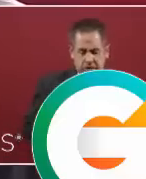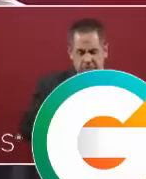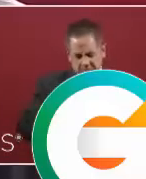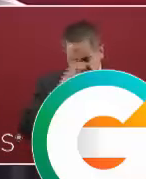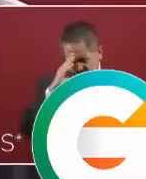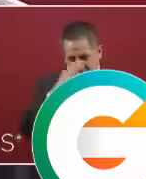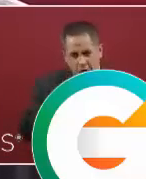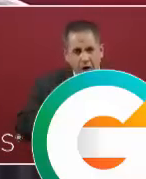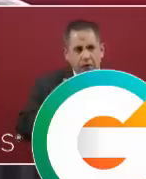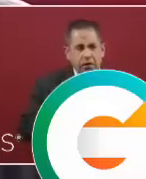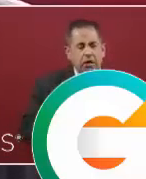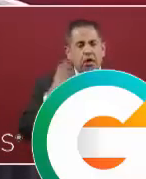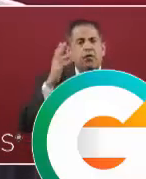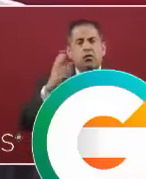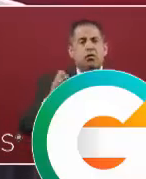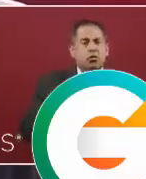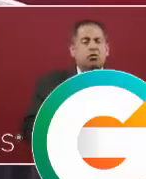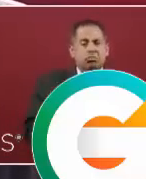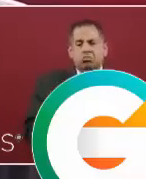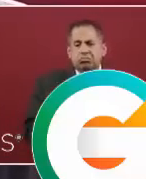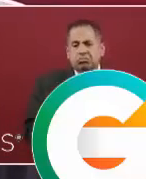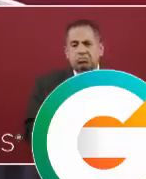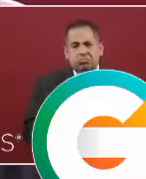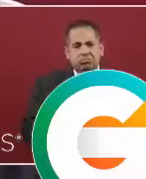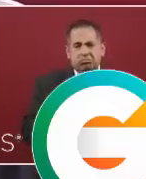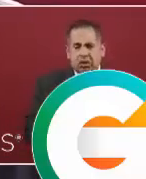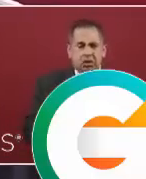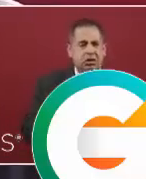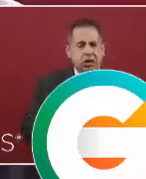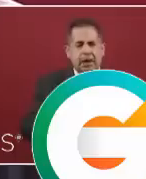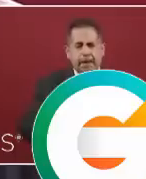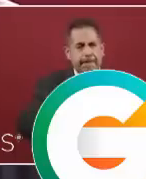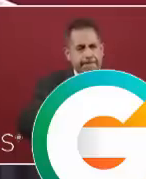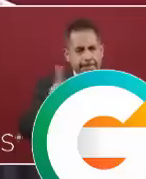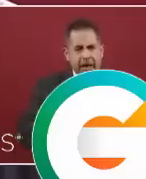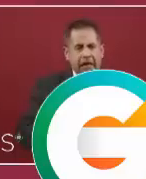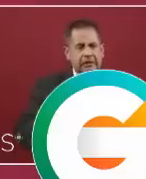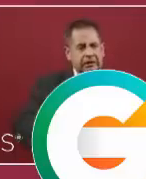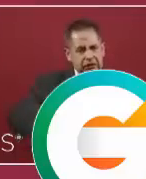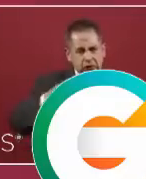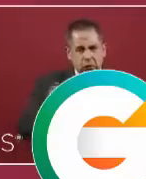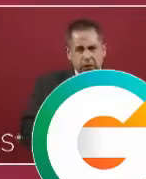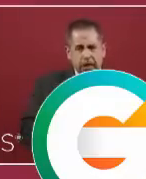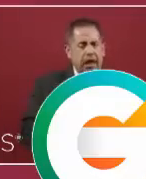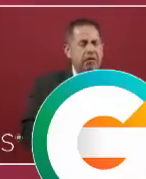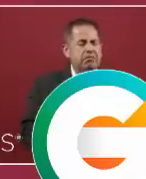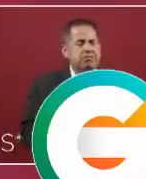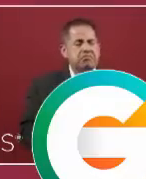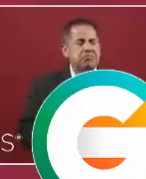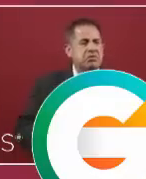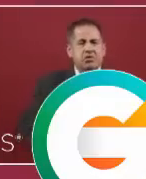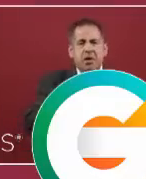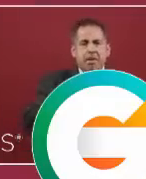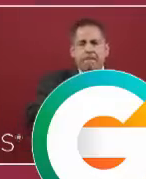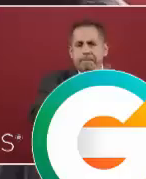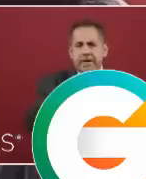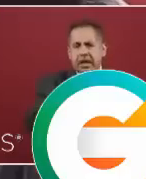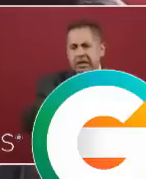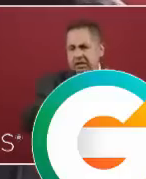confianza de que vamos a garantizar la paz y la tranquilidad en el país, porque